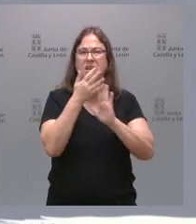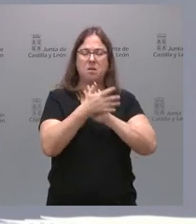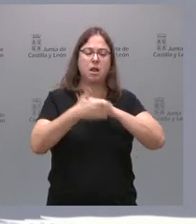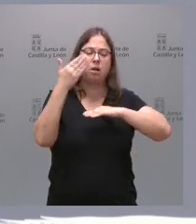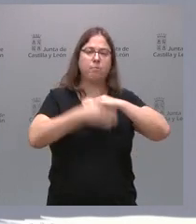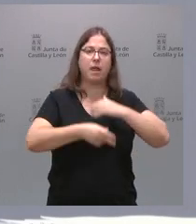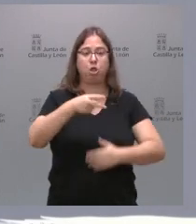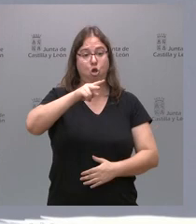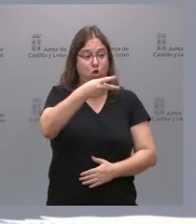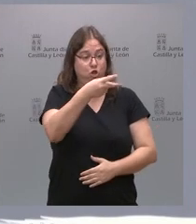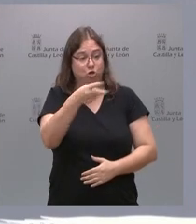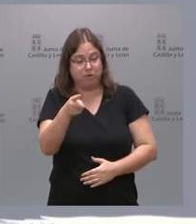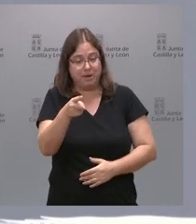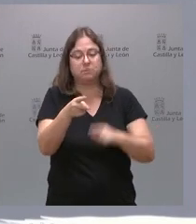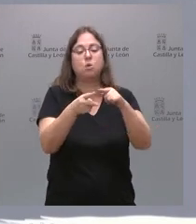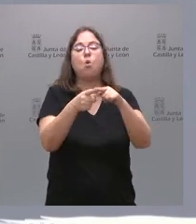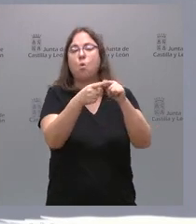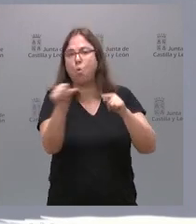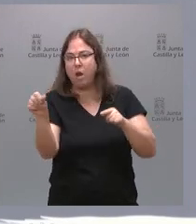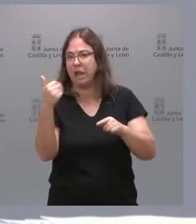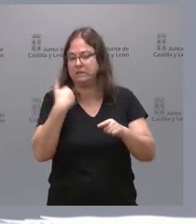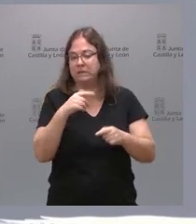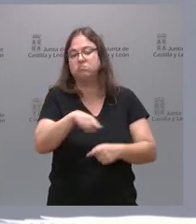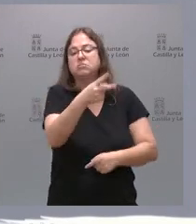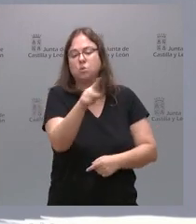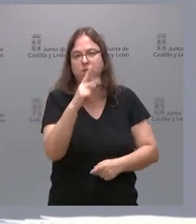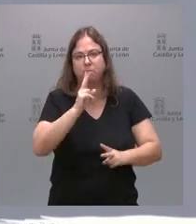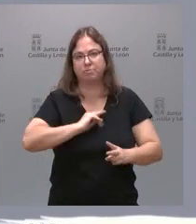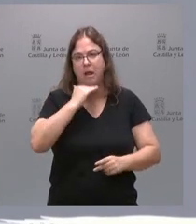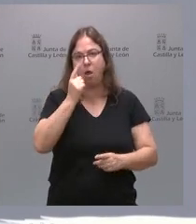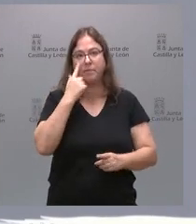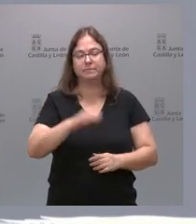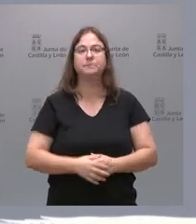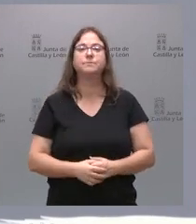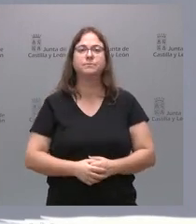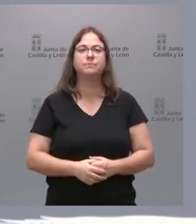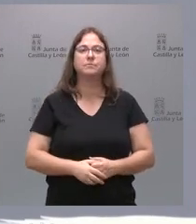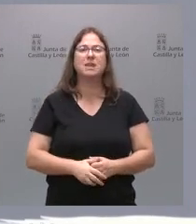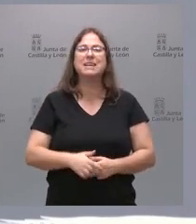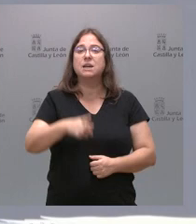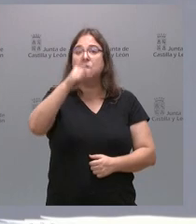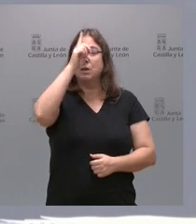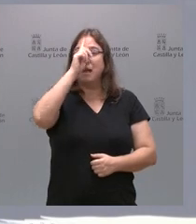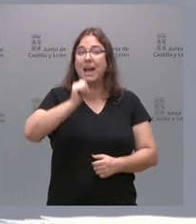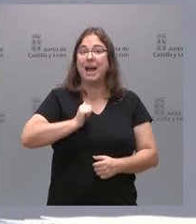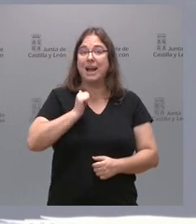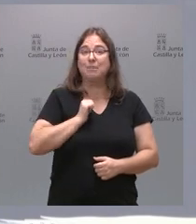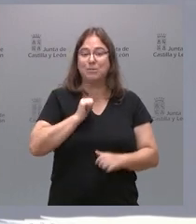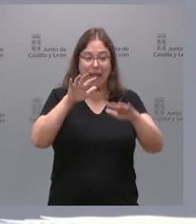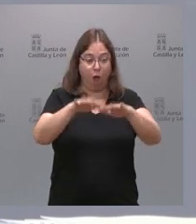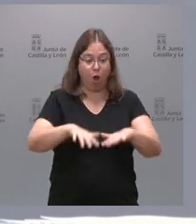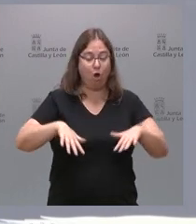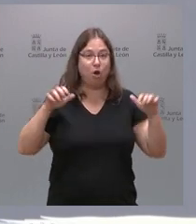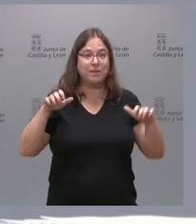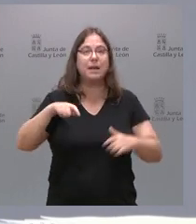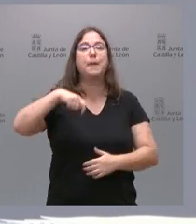de dos semanas ha concluido la primera pues confiamos que se produzca En esta segunda semana si no sé si Aprovechando que estamos en las Cortes el